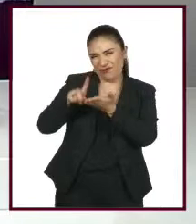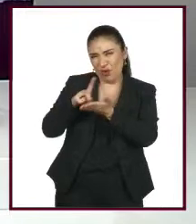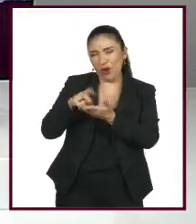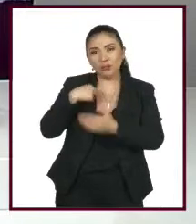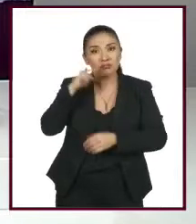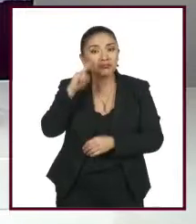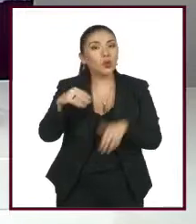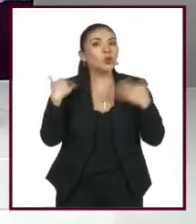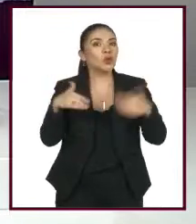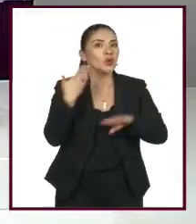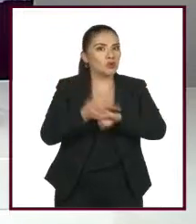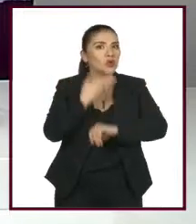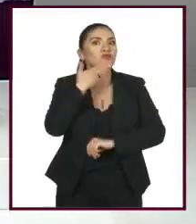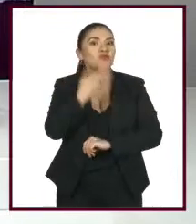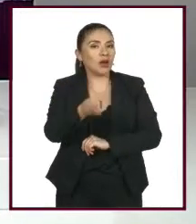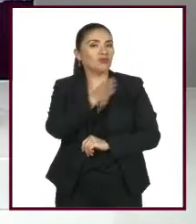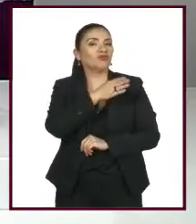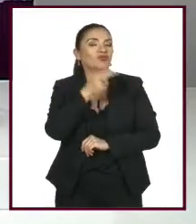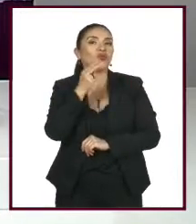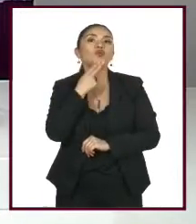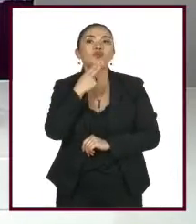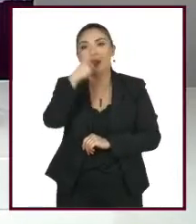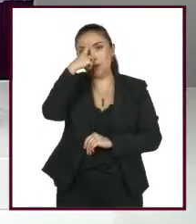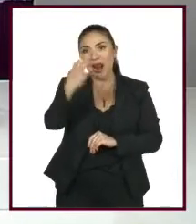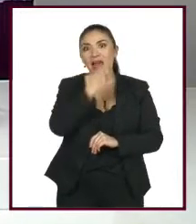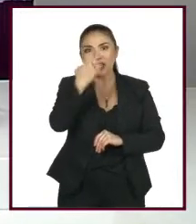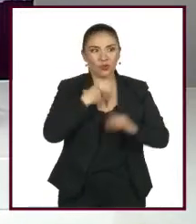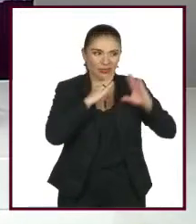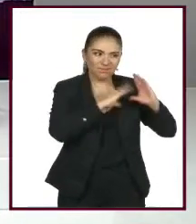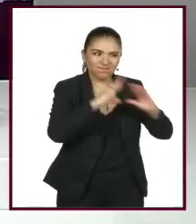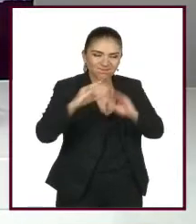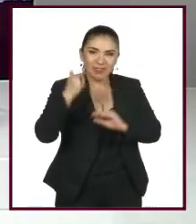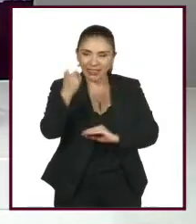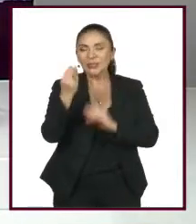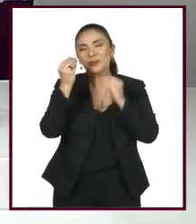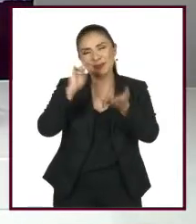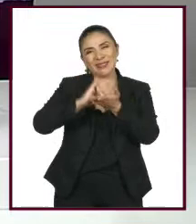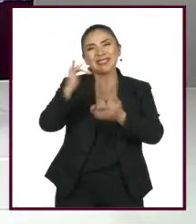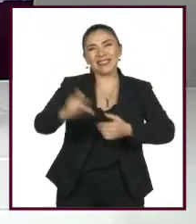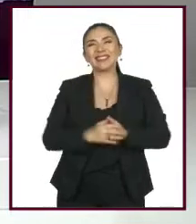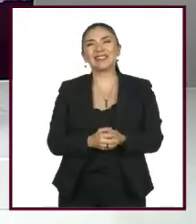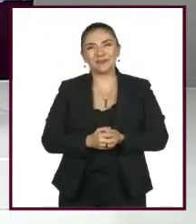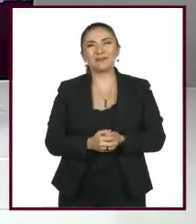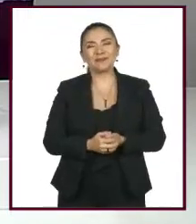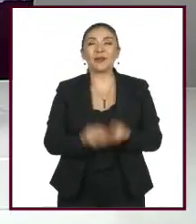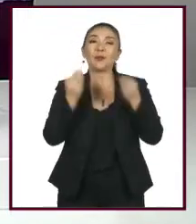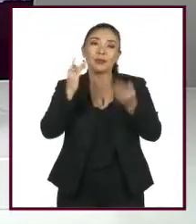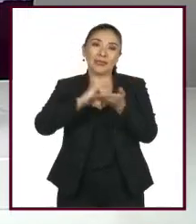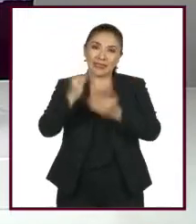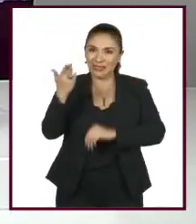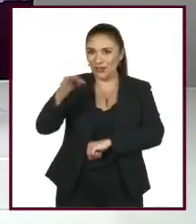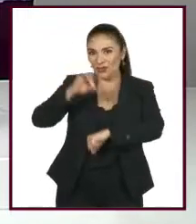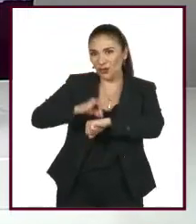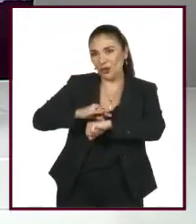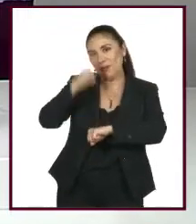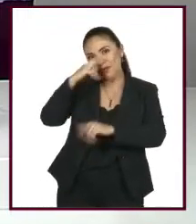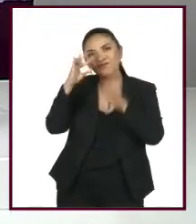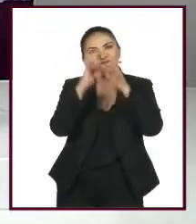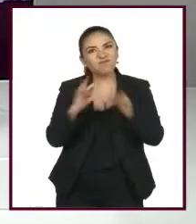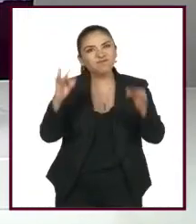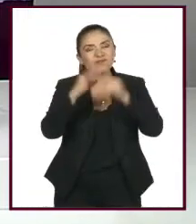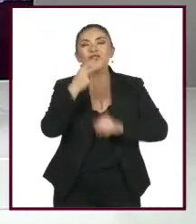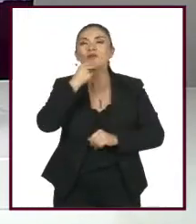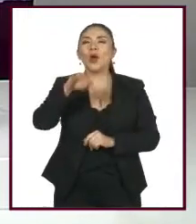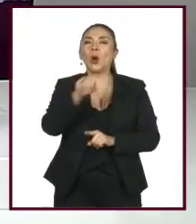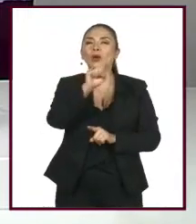buenos resultados en nuestras escuelas en esta estrategia. Muchas gracias, Manuel Austria, y muchas gracias, doctor, por su ponencia, doctor